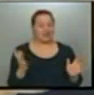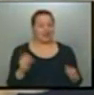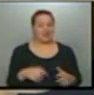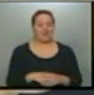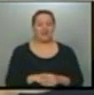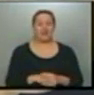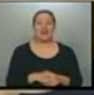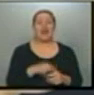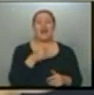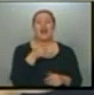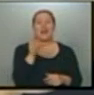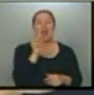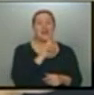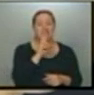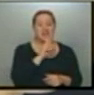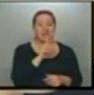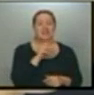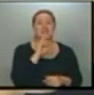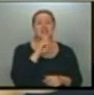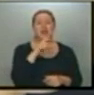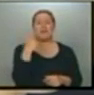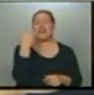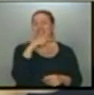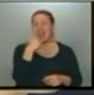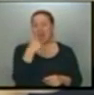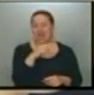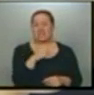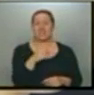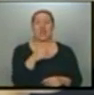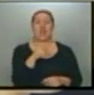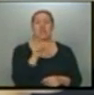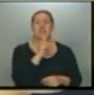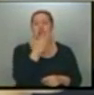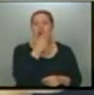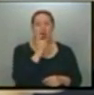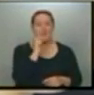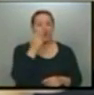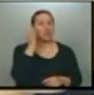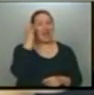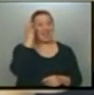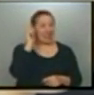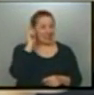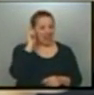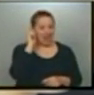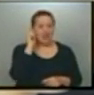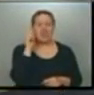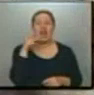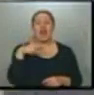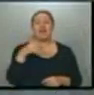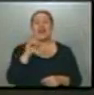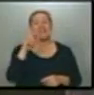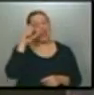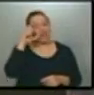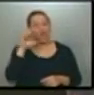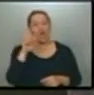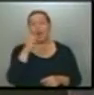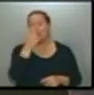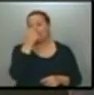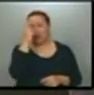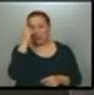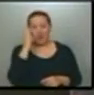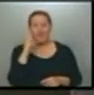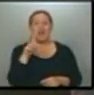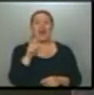Esta ojo, chica se llama Celeste Failache. Es una chica hermosa, tiene 30 años. Nazareno Caseros tiene 29. Lali Espósito